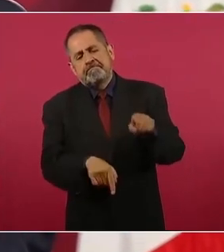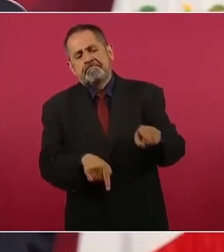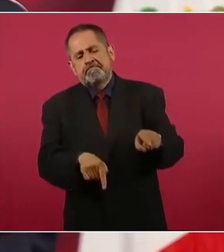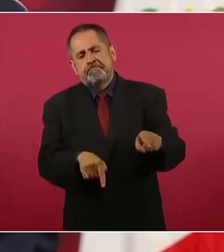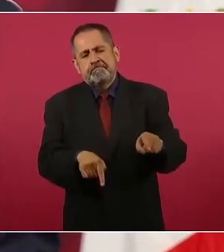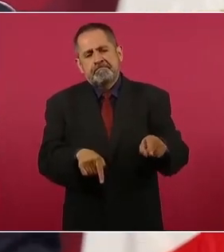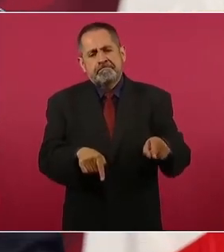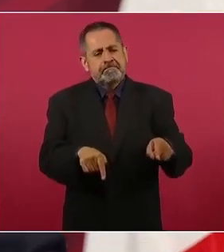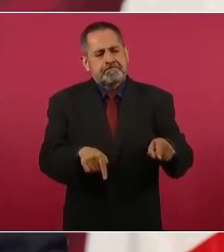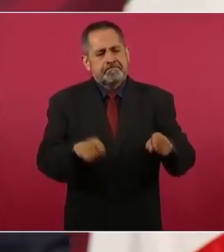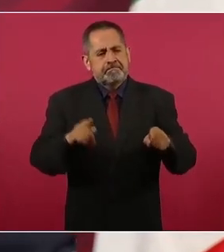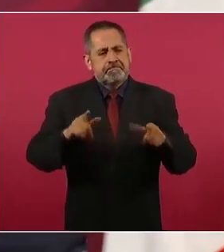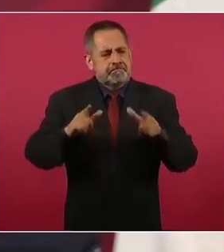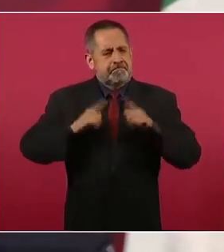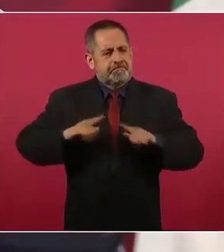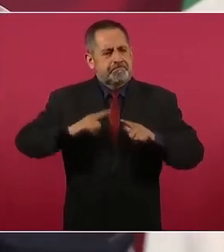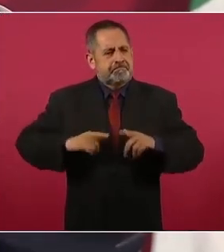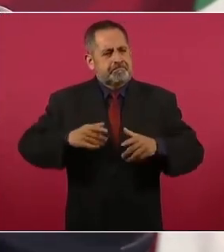el señor Camarena,